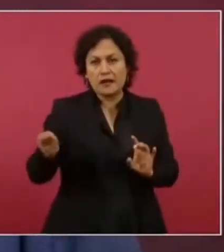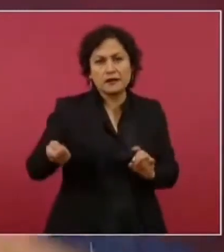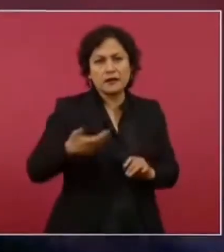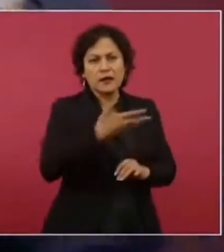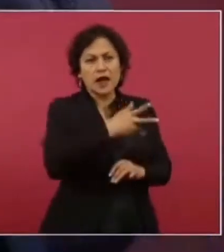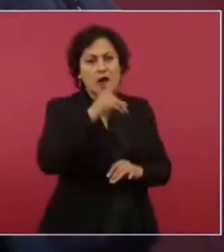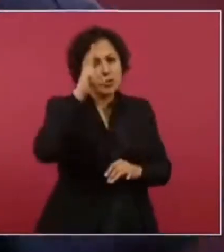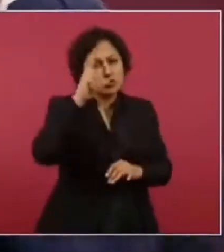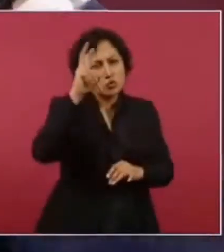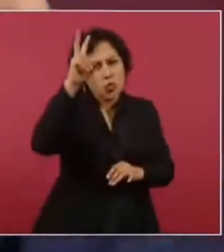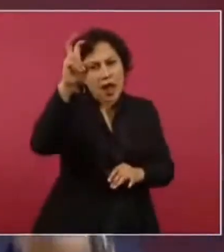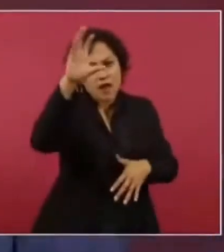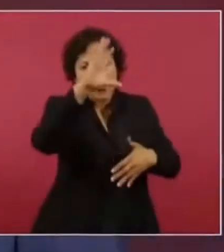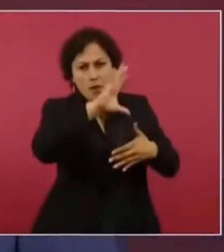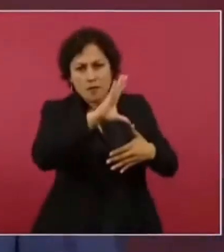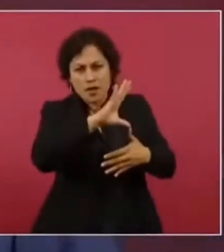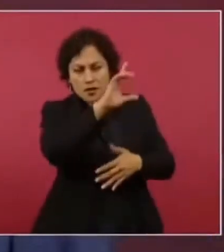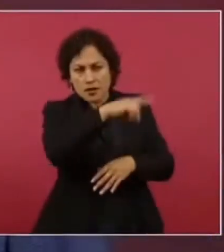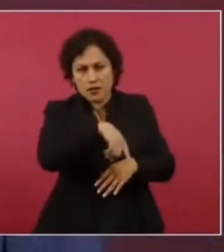Aunque